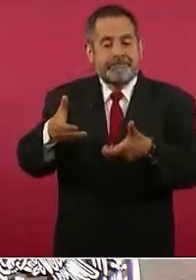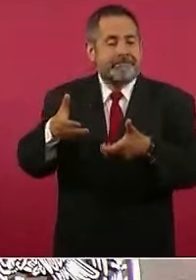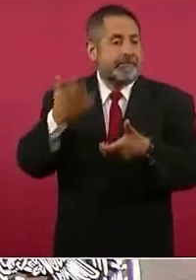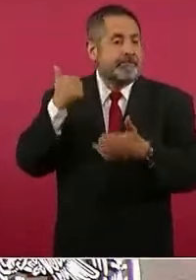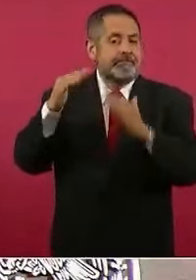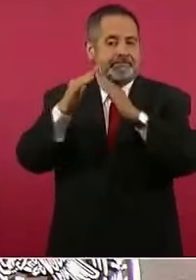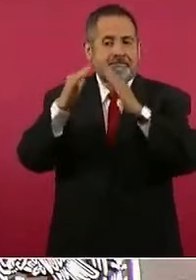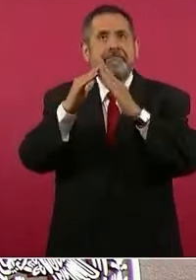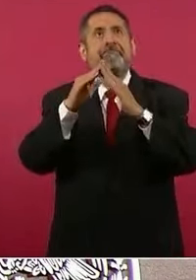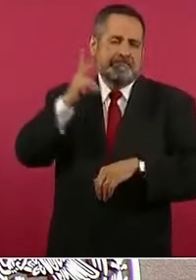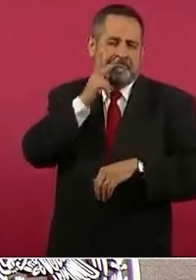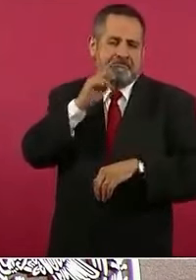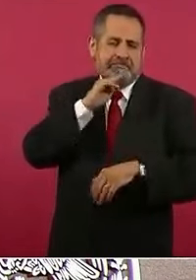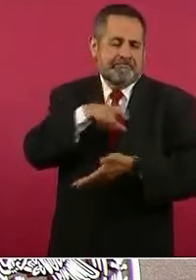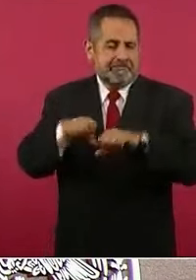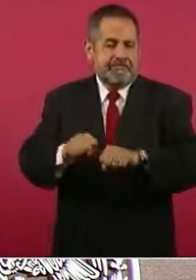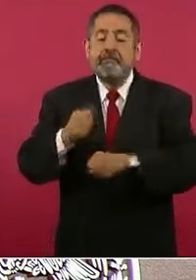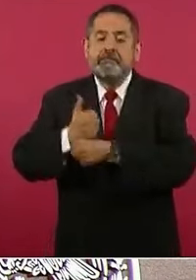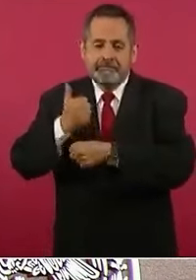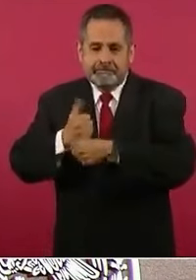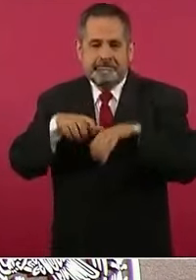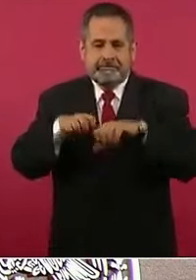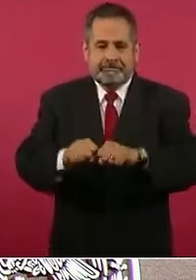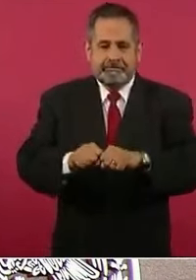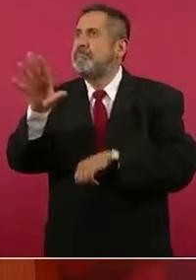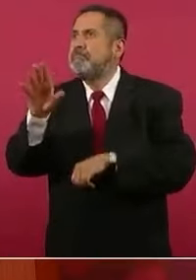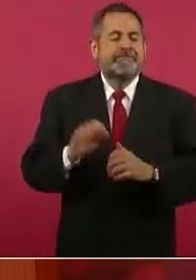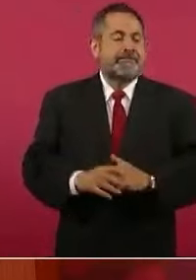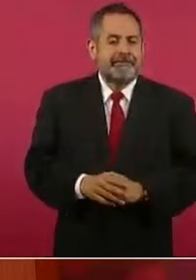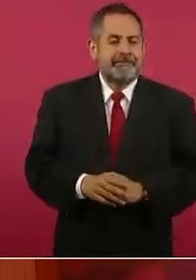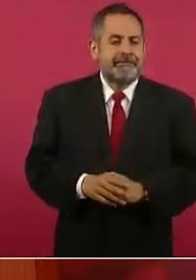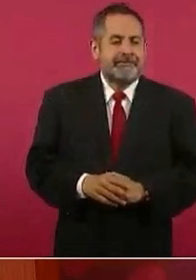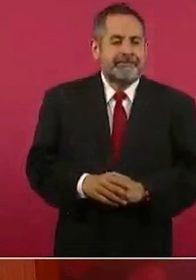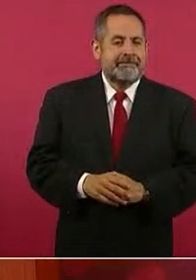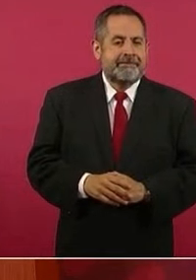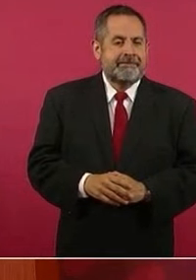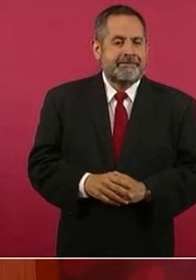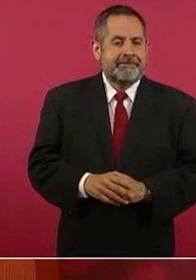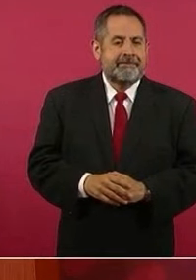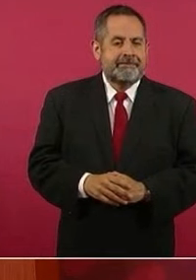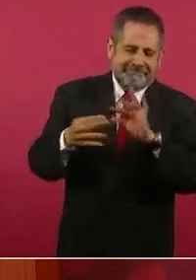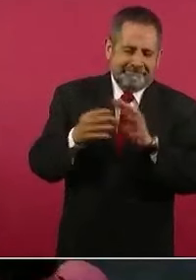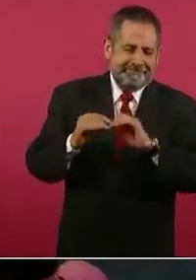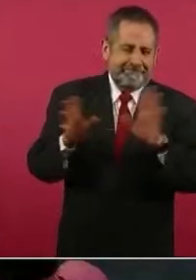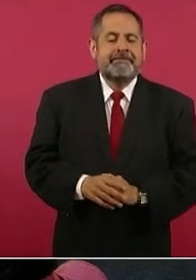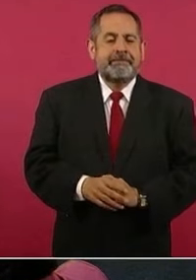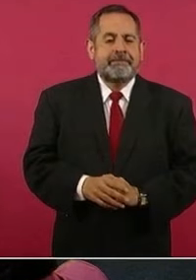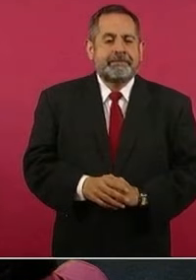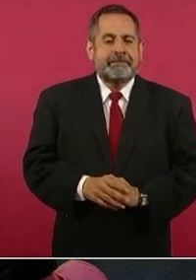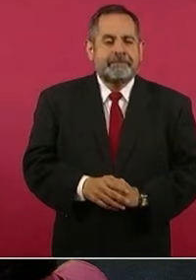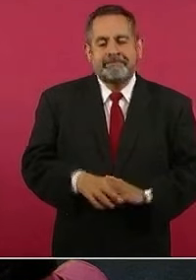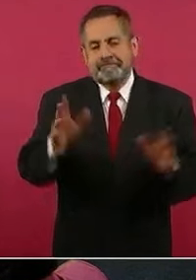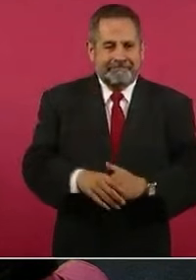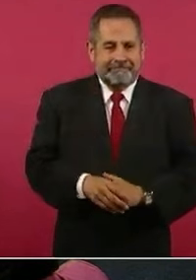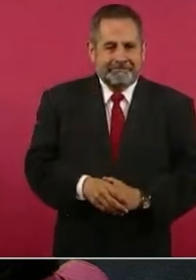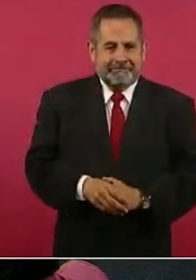vivían, la que adquirieron sus abuelos, y él quiso ponerles. Ahí nos lo va a explicar ahora. Bueno, nos